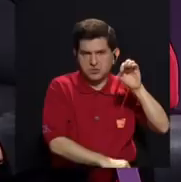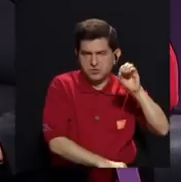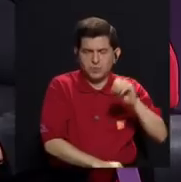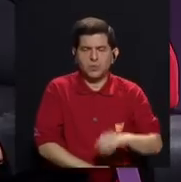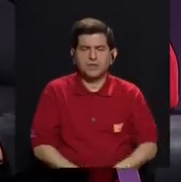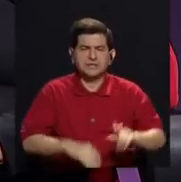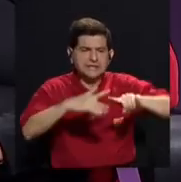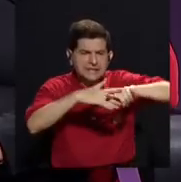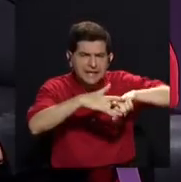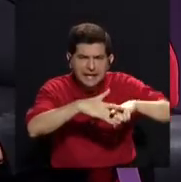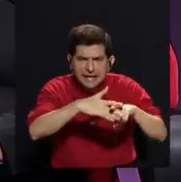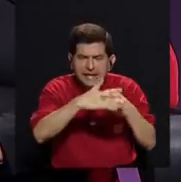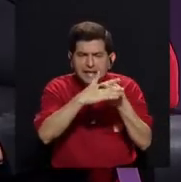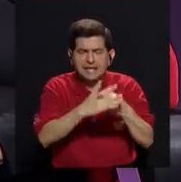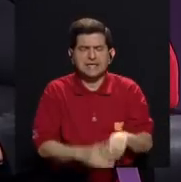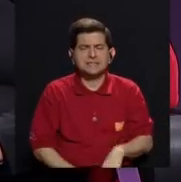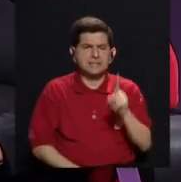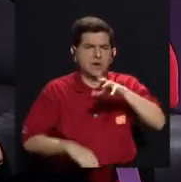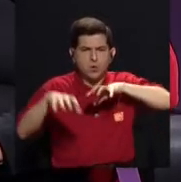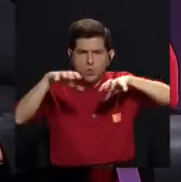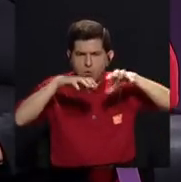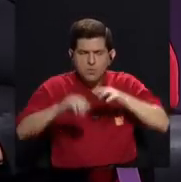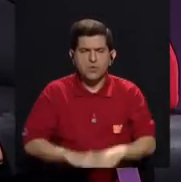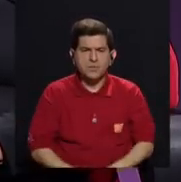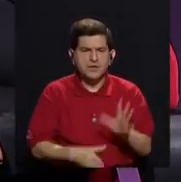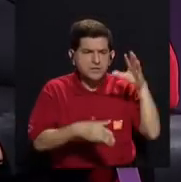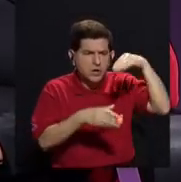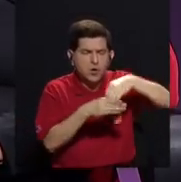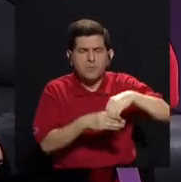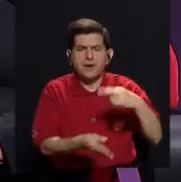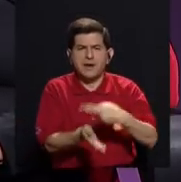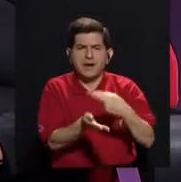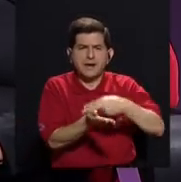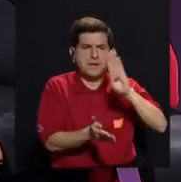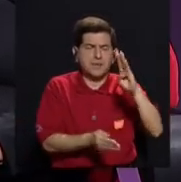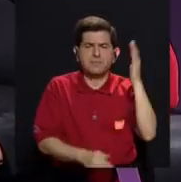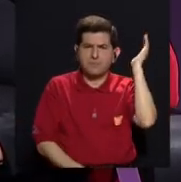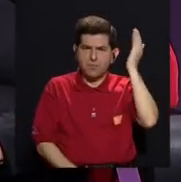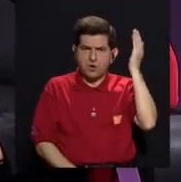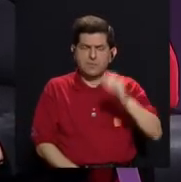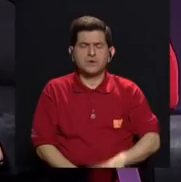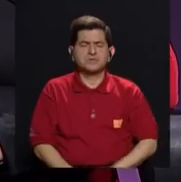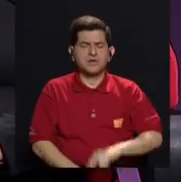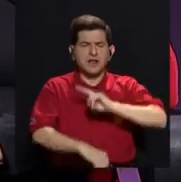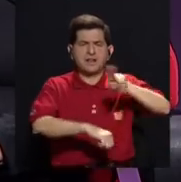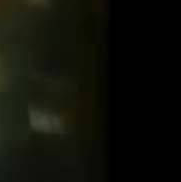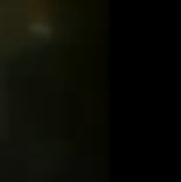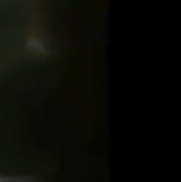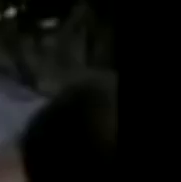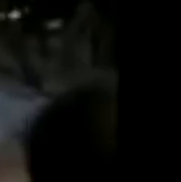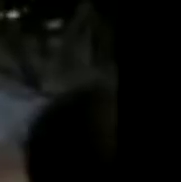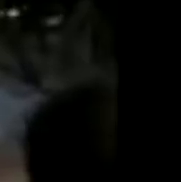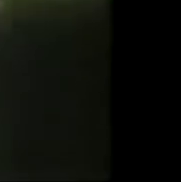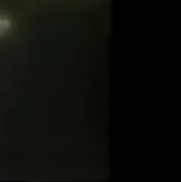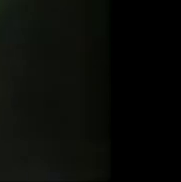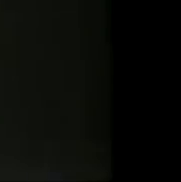empieza a haber un movimiento de incorporar la bomba dentro del discurso de la nacionalidad puertorriqueña